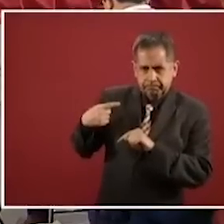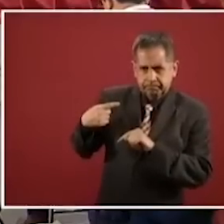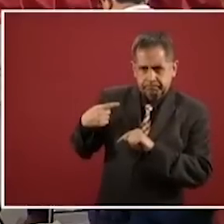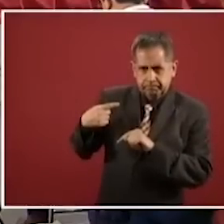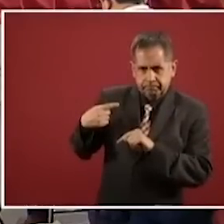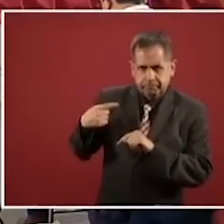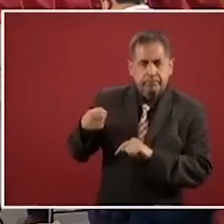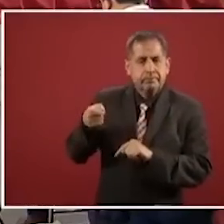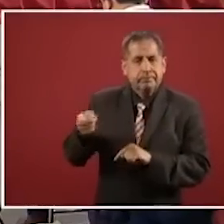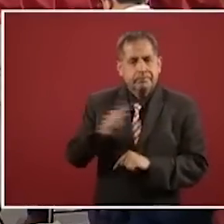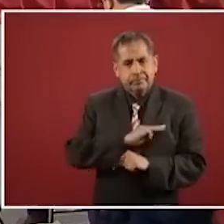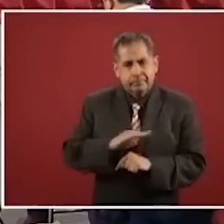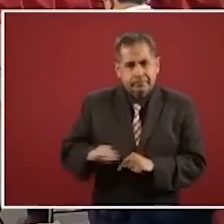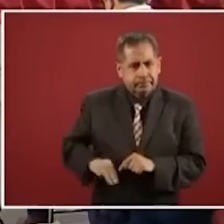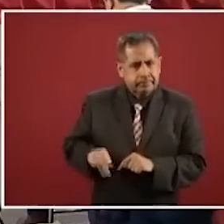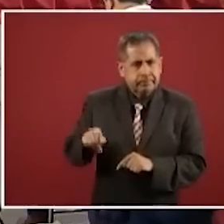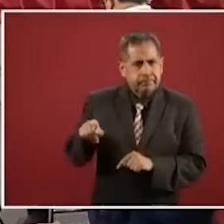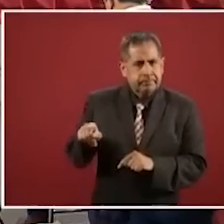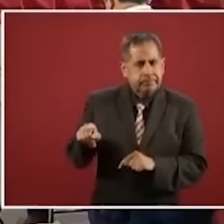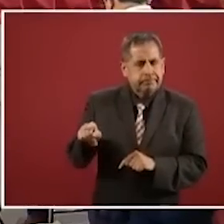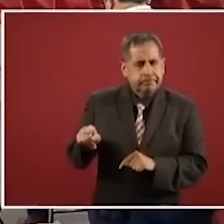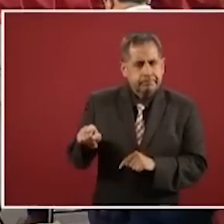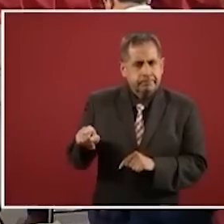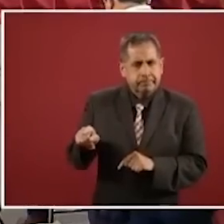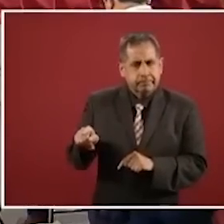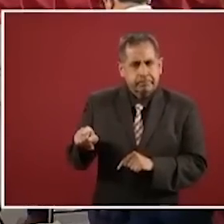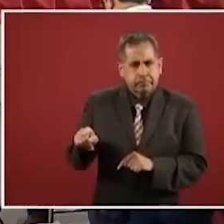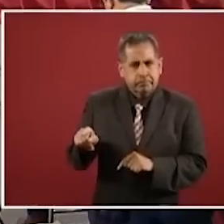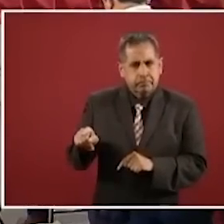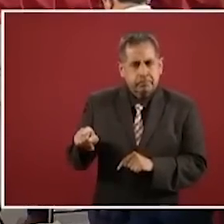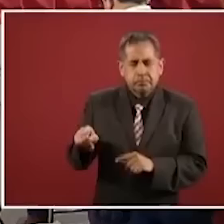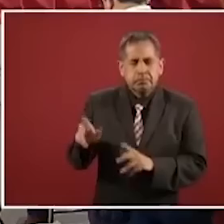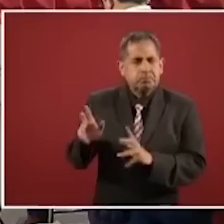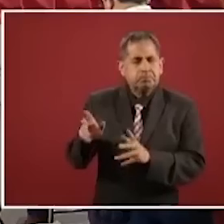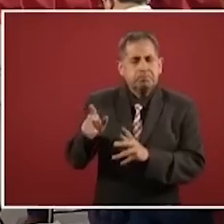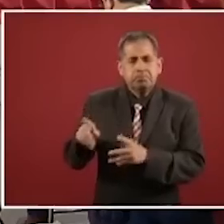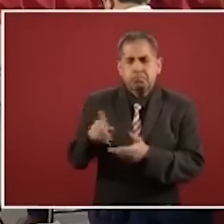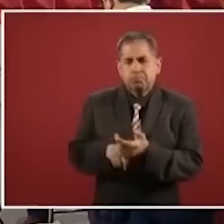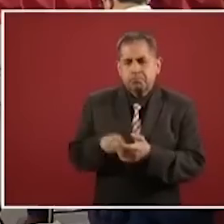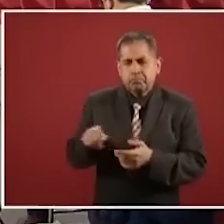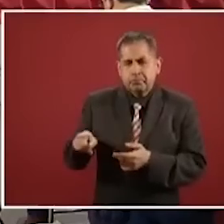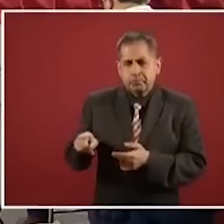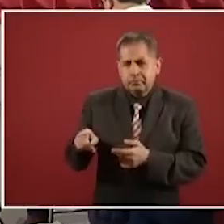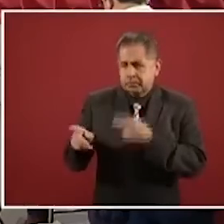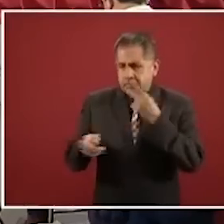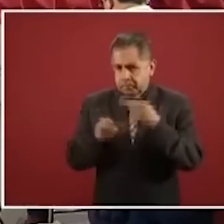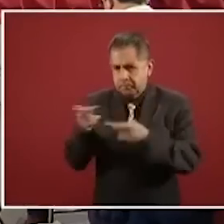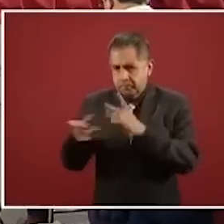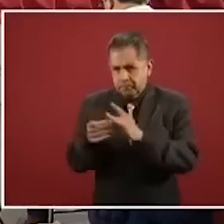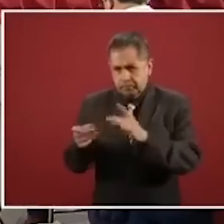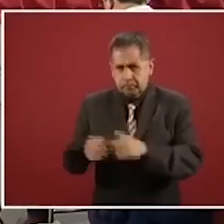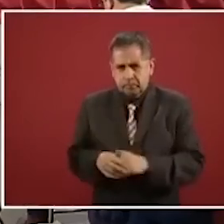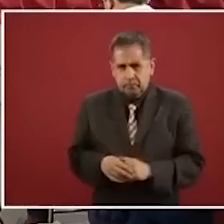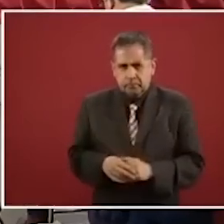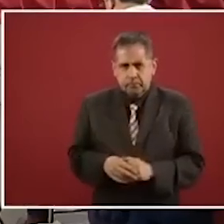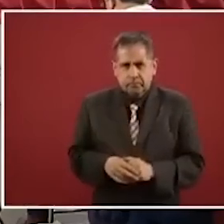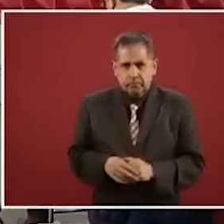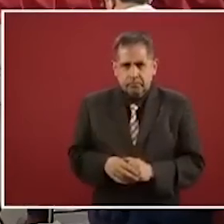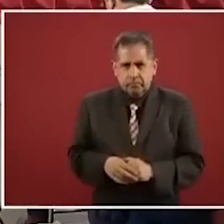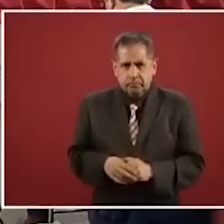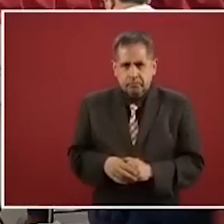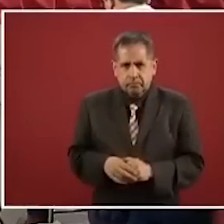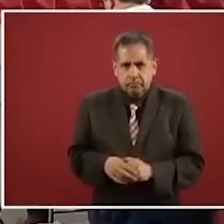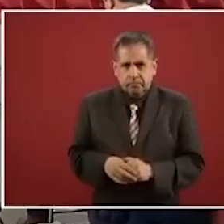esos son los municipios de donde esto tuvo que ver mucho con la consulta.